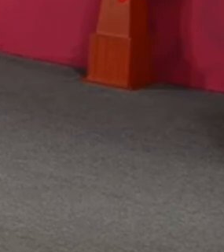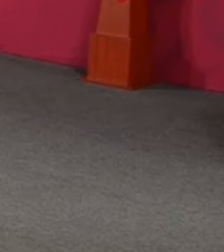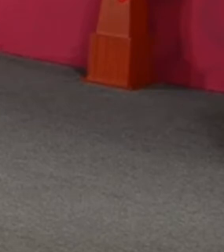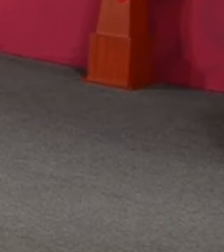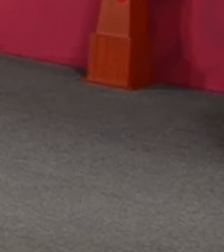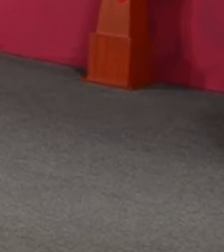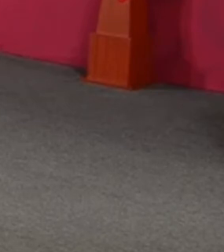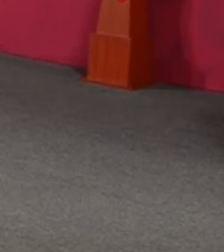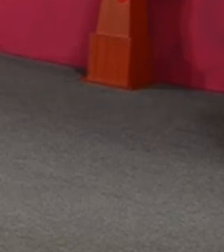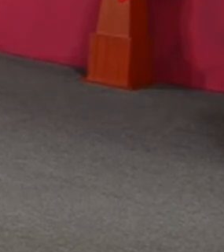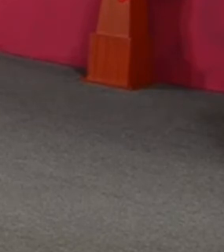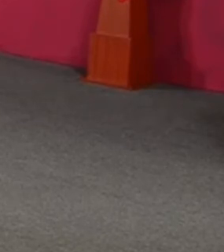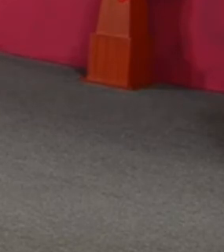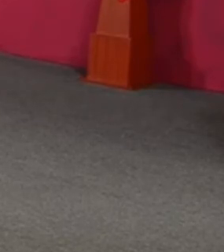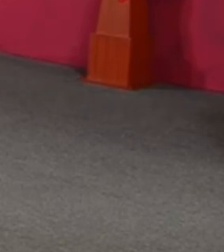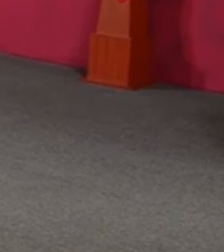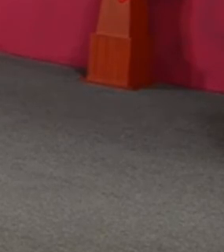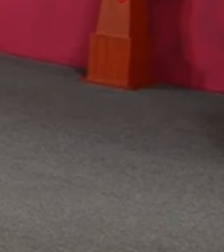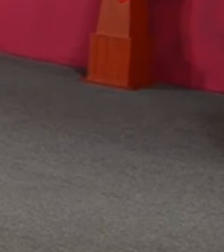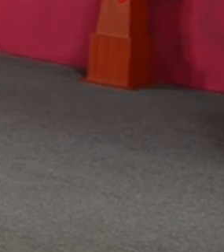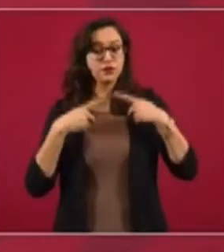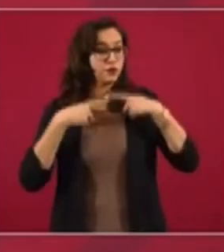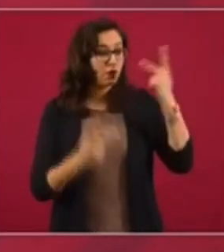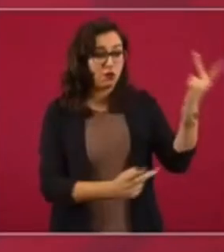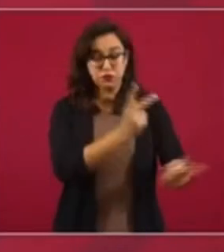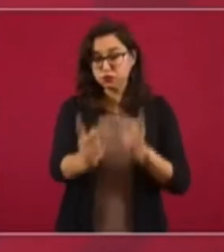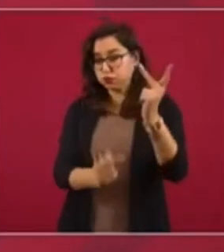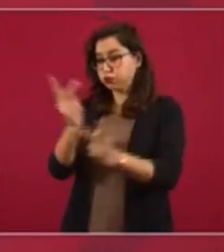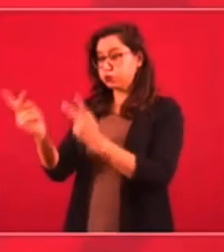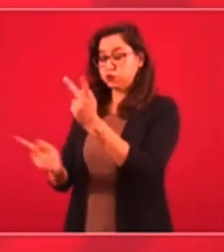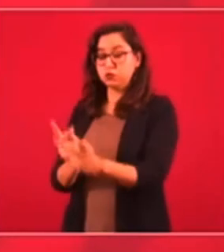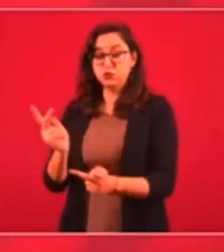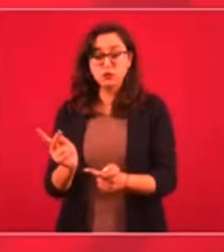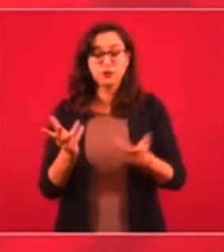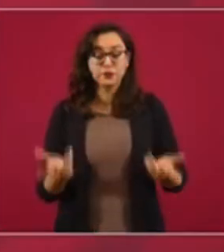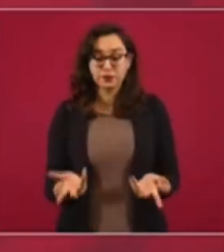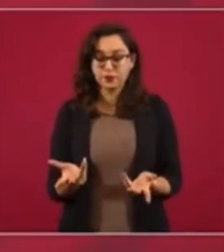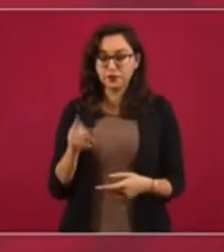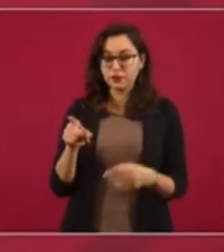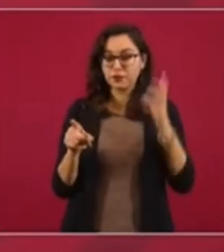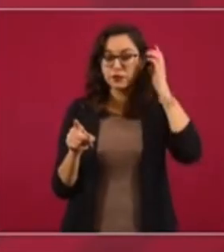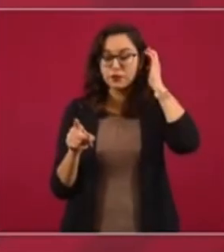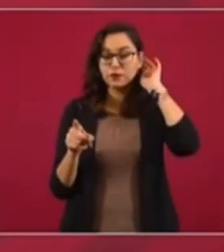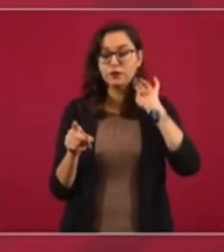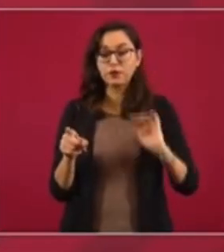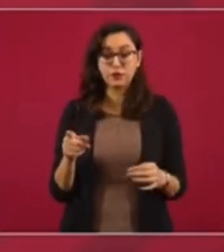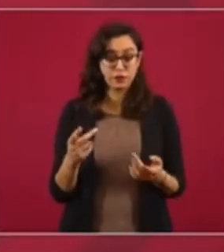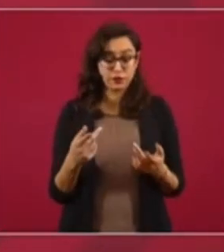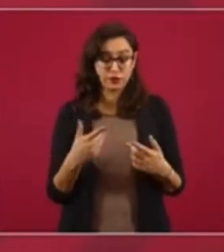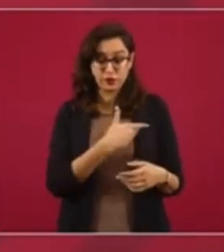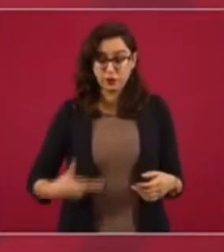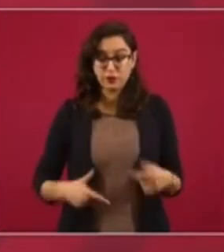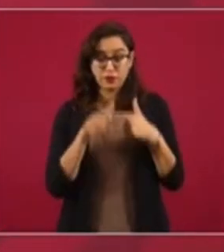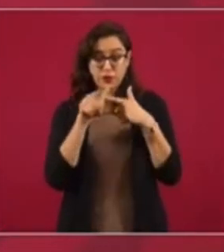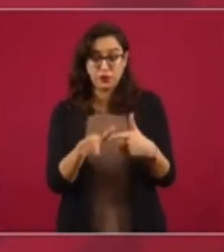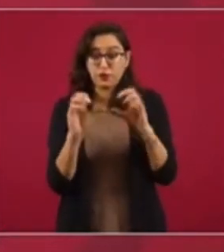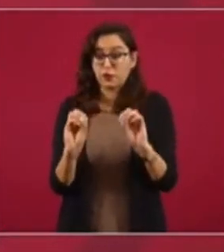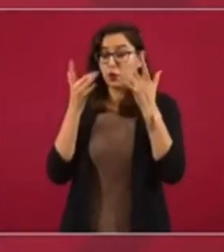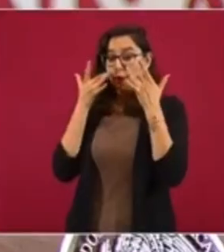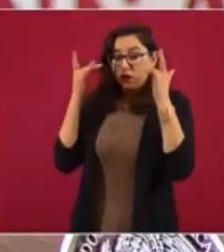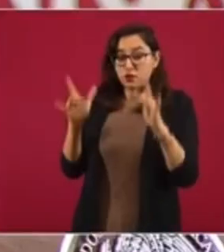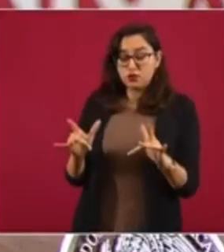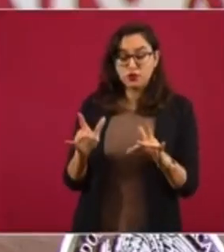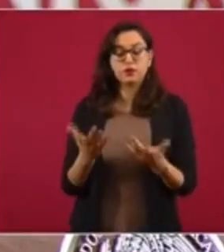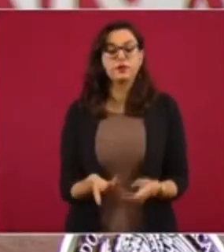ayer di a conocer que hicimos una encuesta y a la pregunta si quieren que continúe o que renuncie,